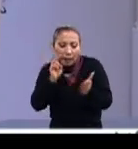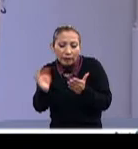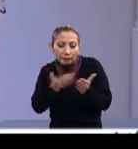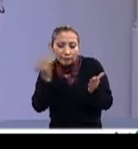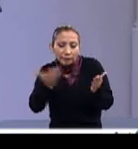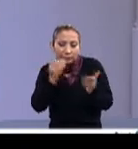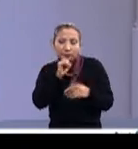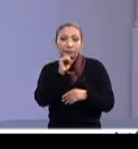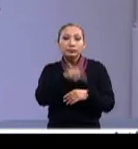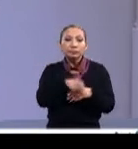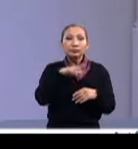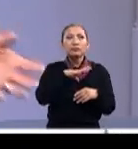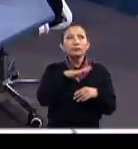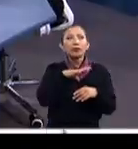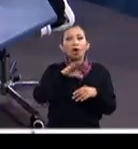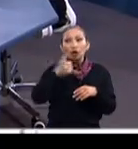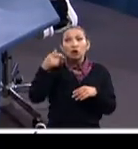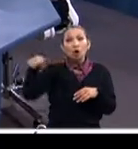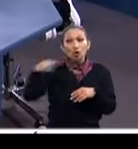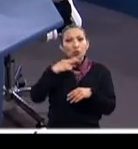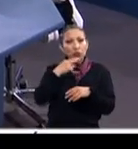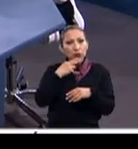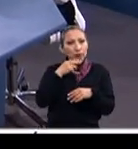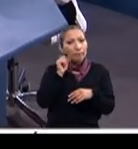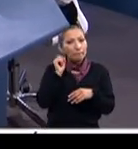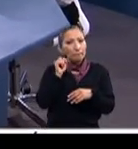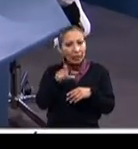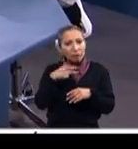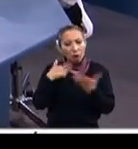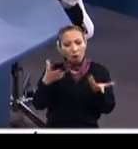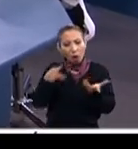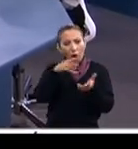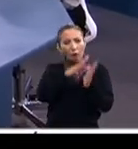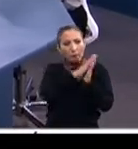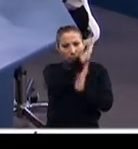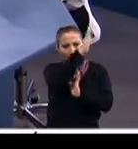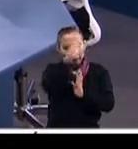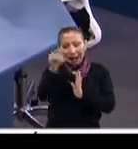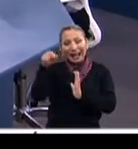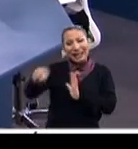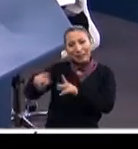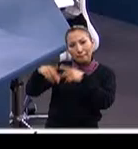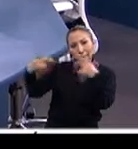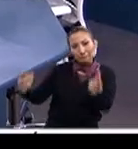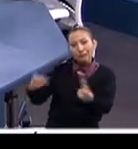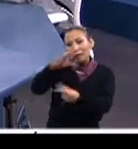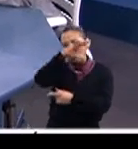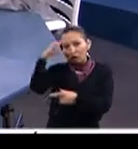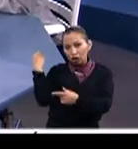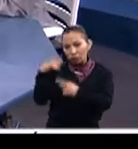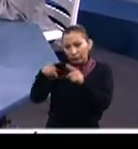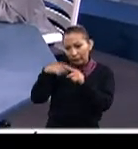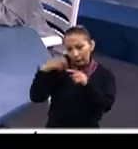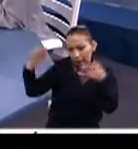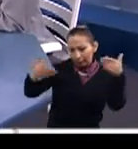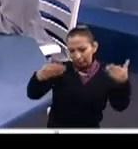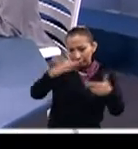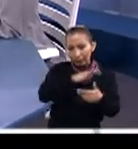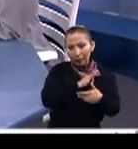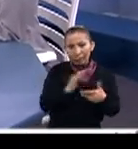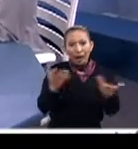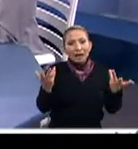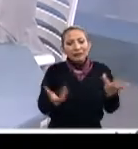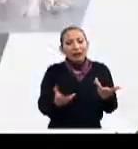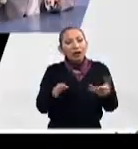dado pie también a que con la utilización de esas fuentes, tanto de la biblioteca como de la fototeca, pues se puedan